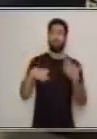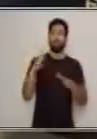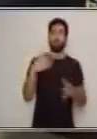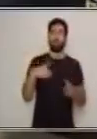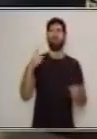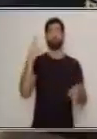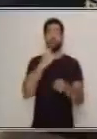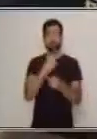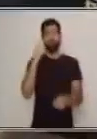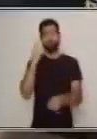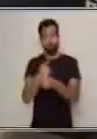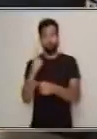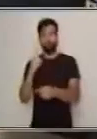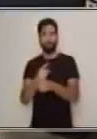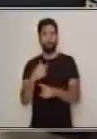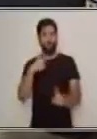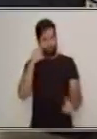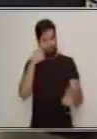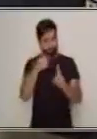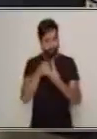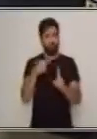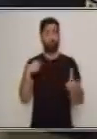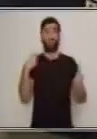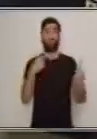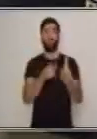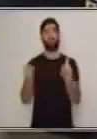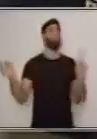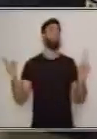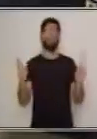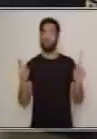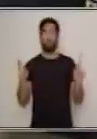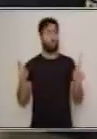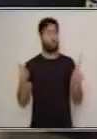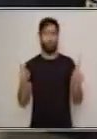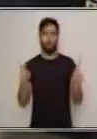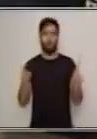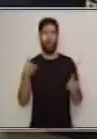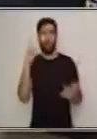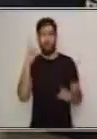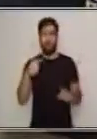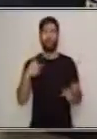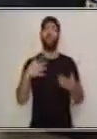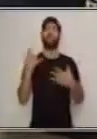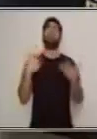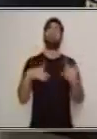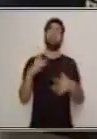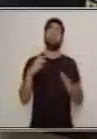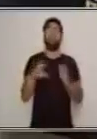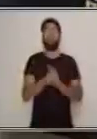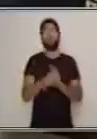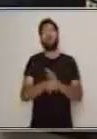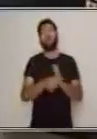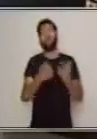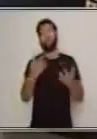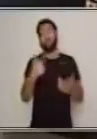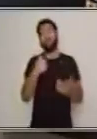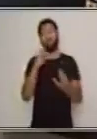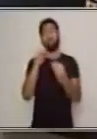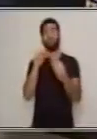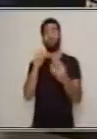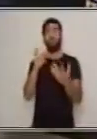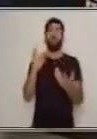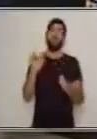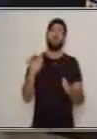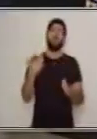Coherencia. ¿Qué significa? Que todo vaya de la mano, que sea lógico, que si yo voy a estar hablando con ustedes,